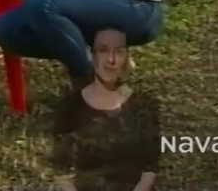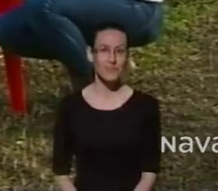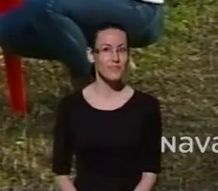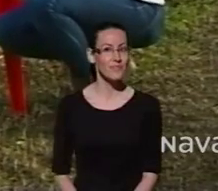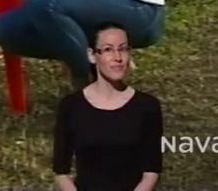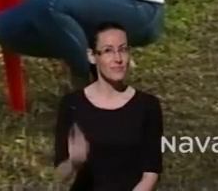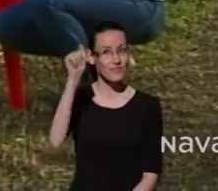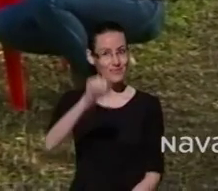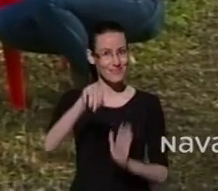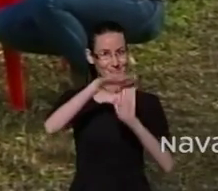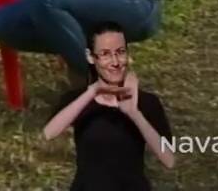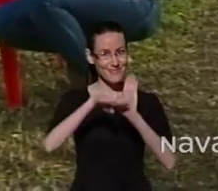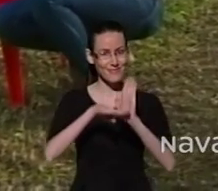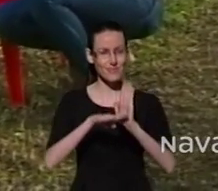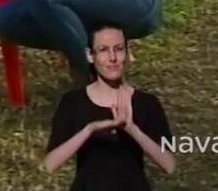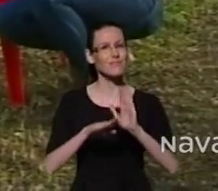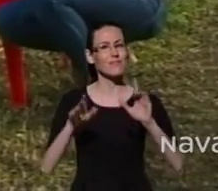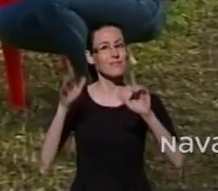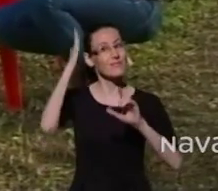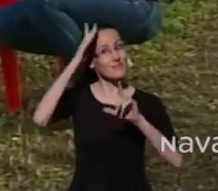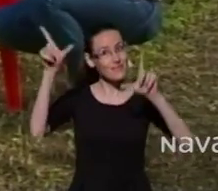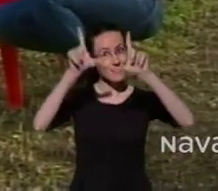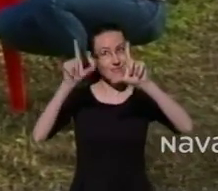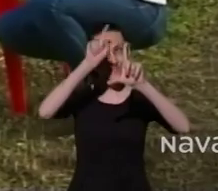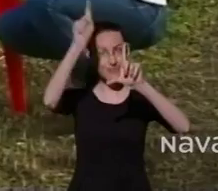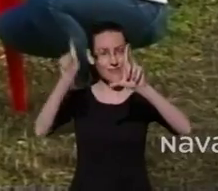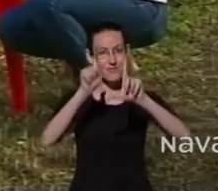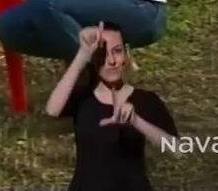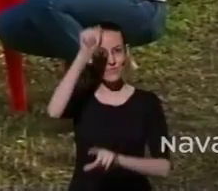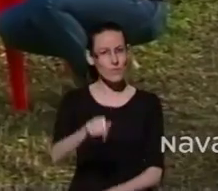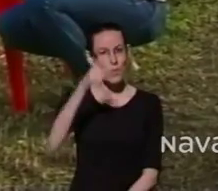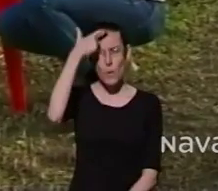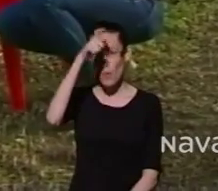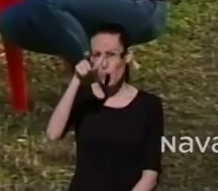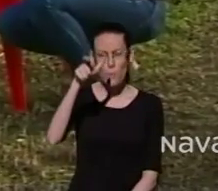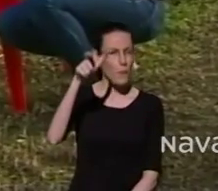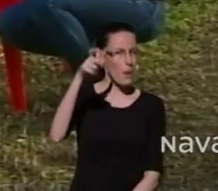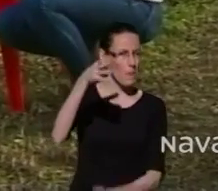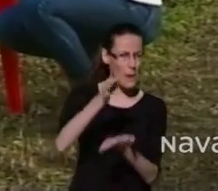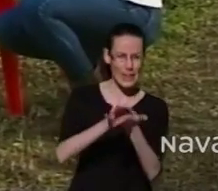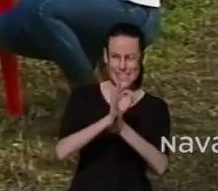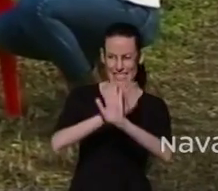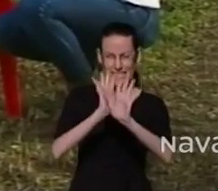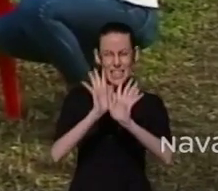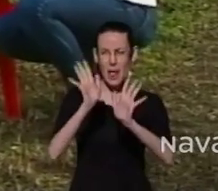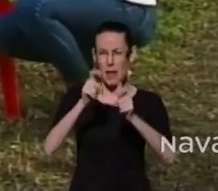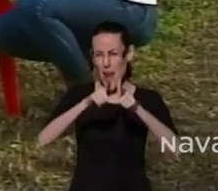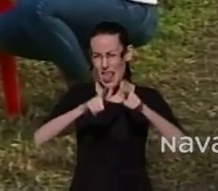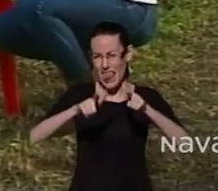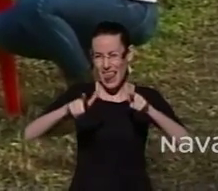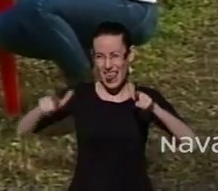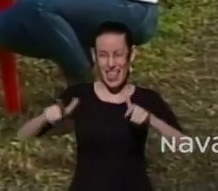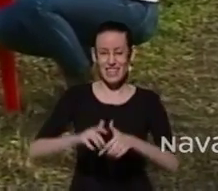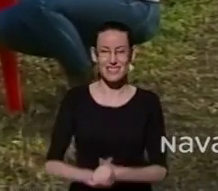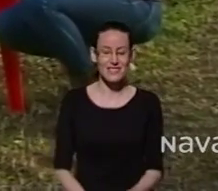Hoy en el Tiramillas nos hemos detenido en un lugar que ni es pueblo ni es villa, pero es más larga que Sevilla. Bueno, venga, arranca.